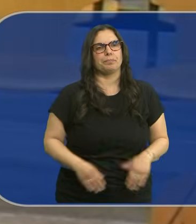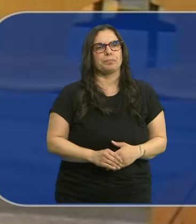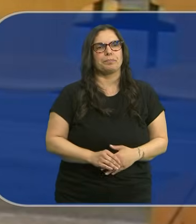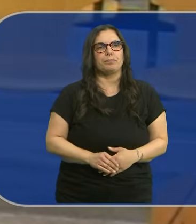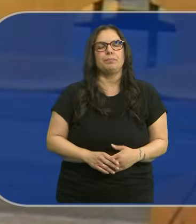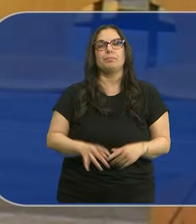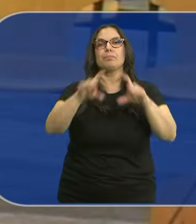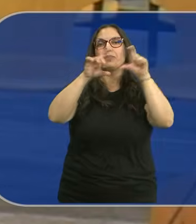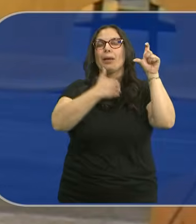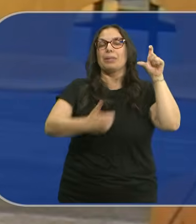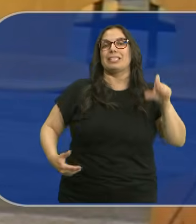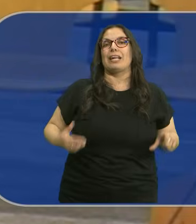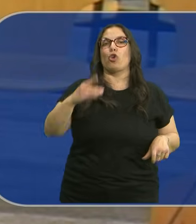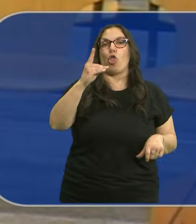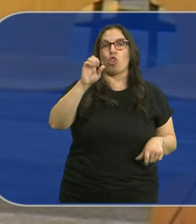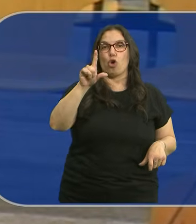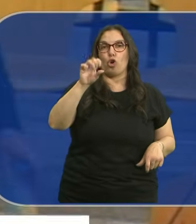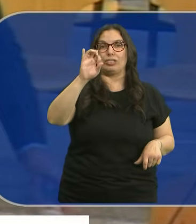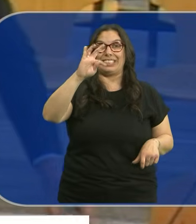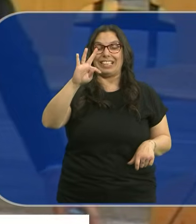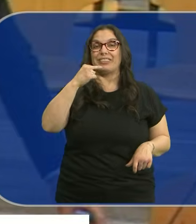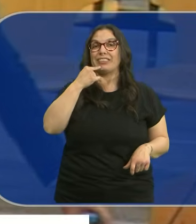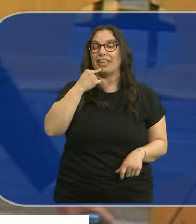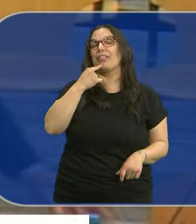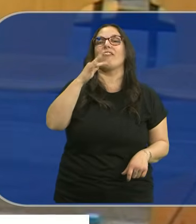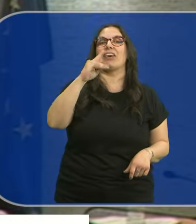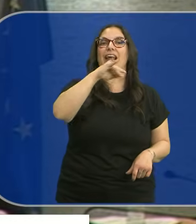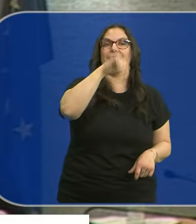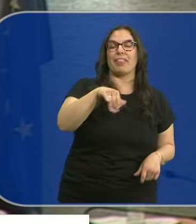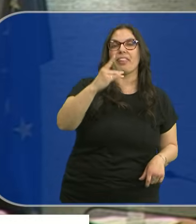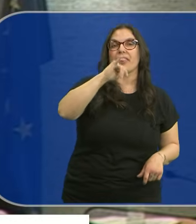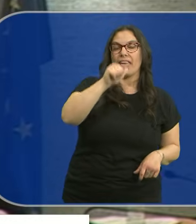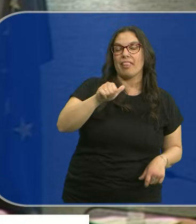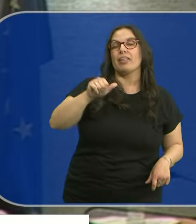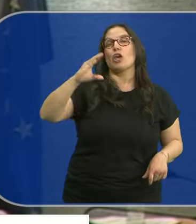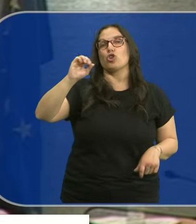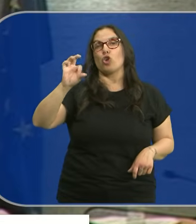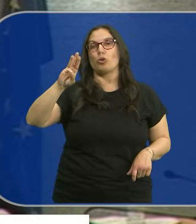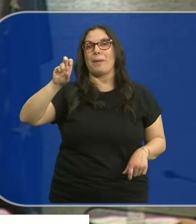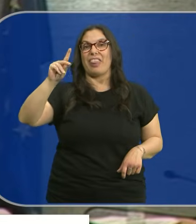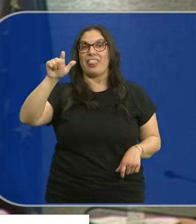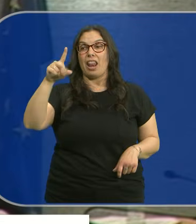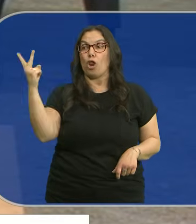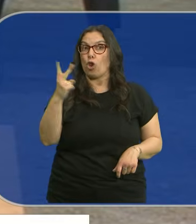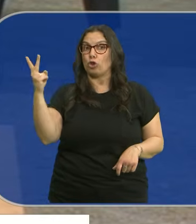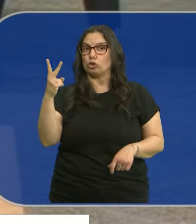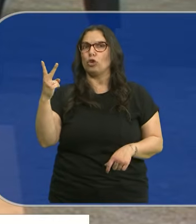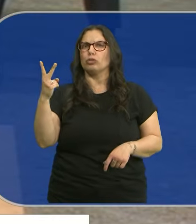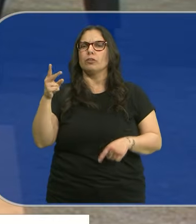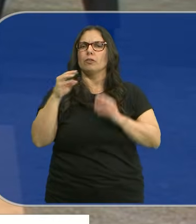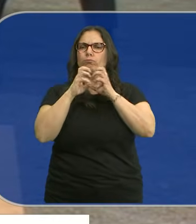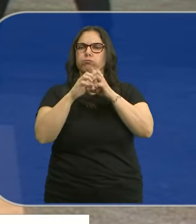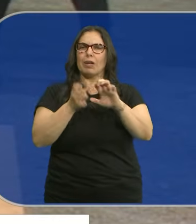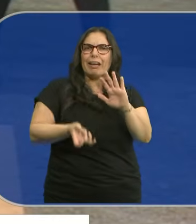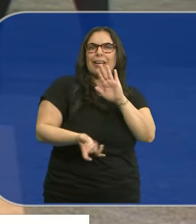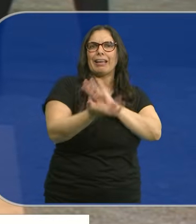El empresario Javier Pérez Dolcet señala que Jorge Fernández Díaz y María Dolores de Cospedal son los instigadores del presunto uso de medios del Estado